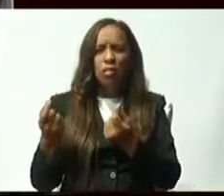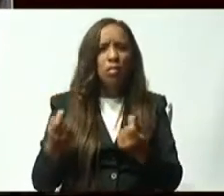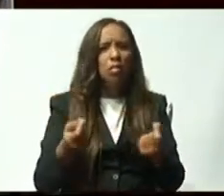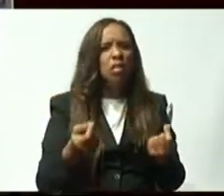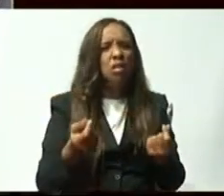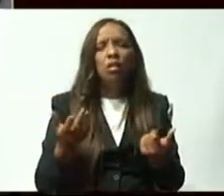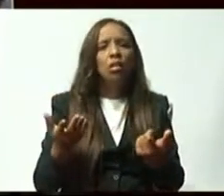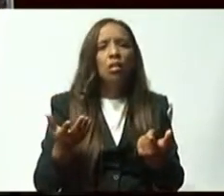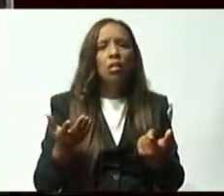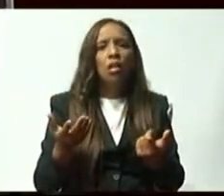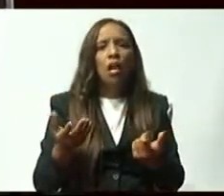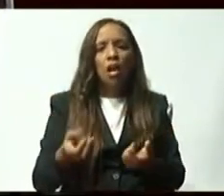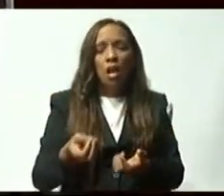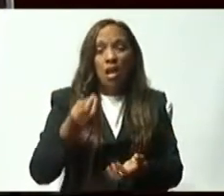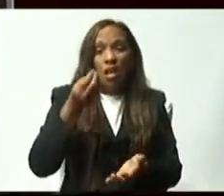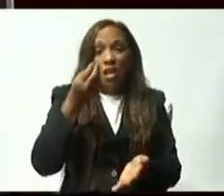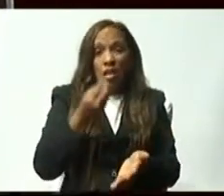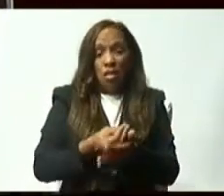Pirrín es cómplice